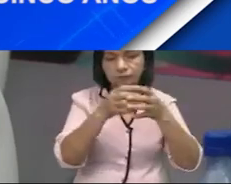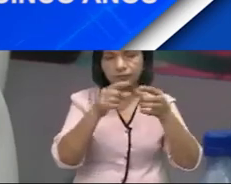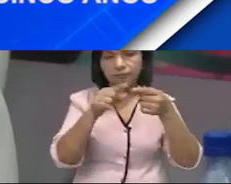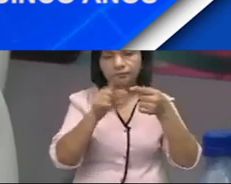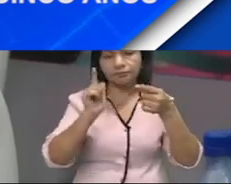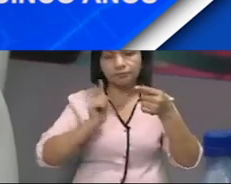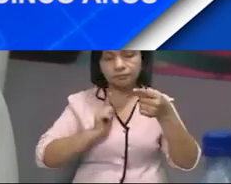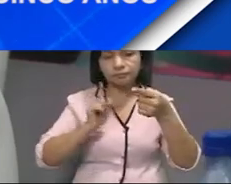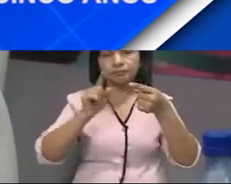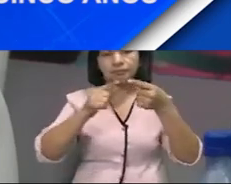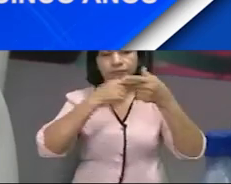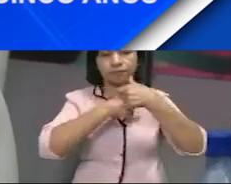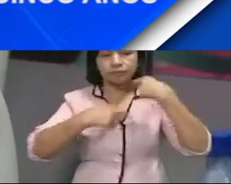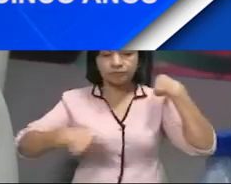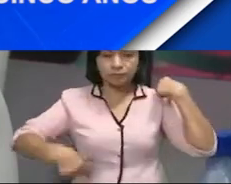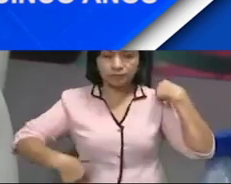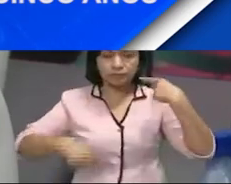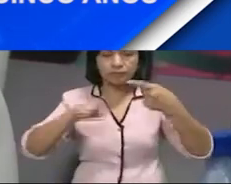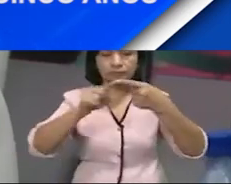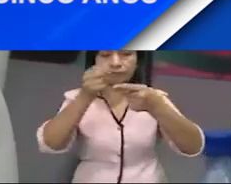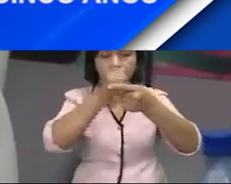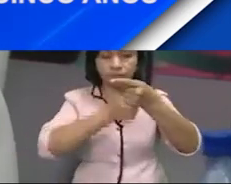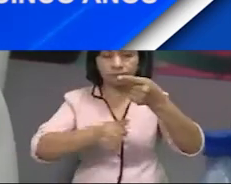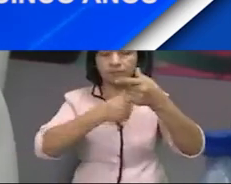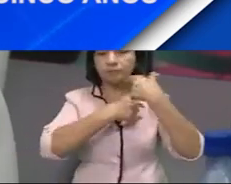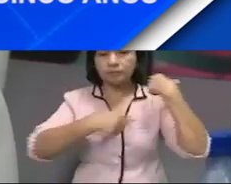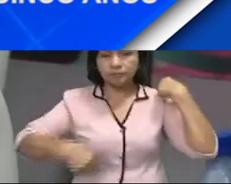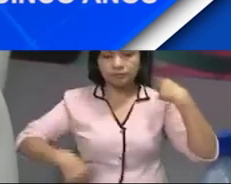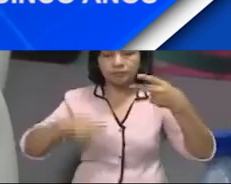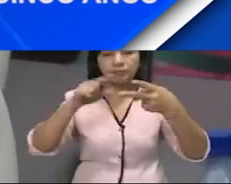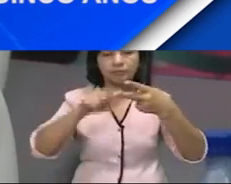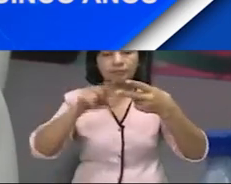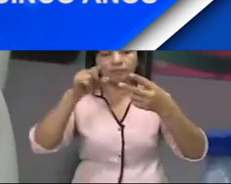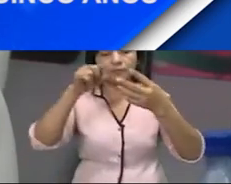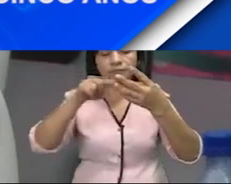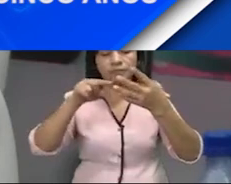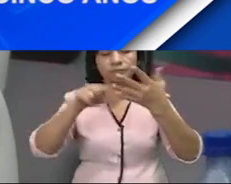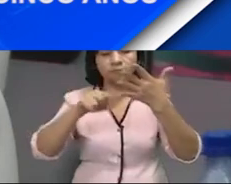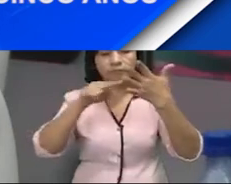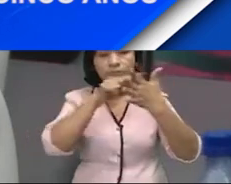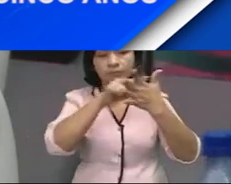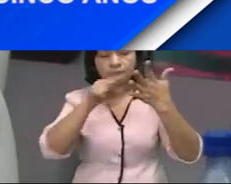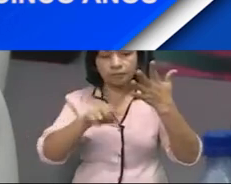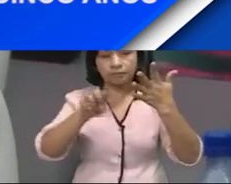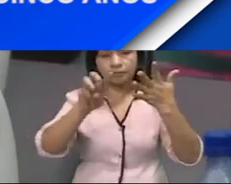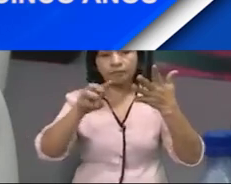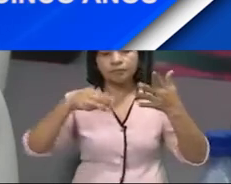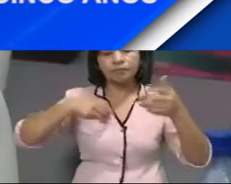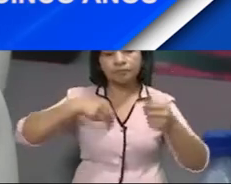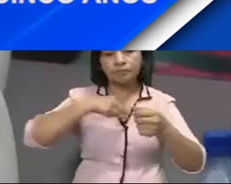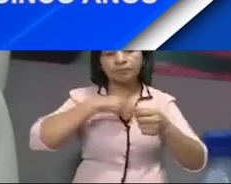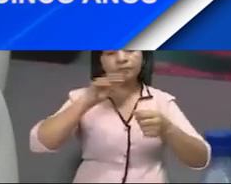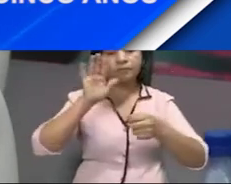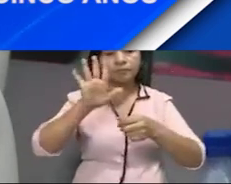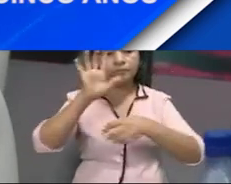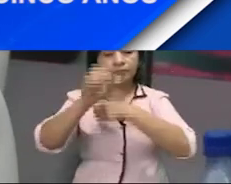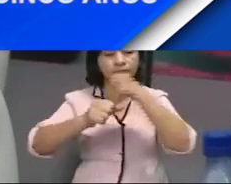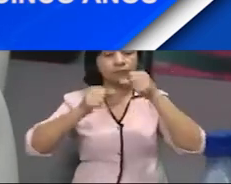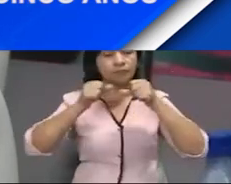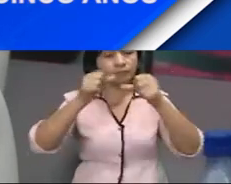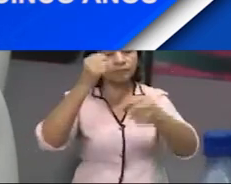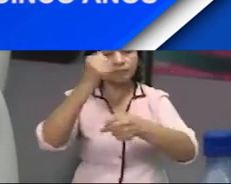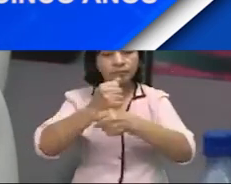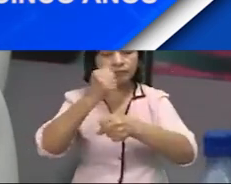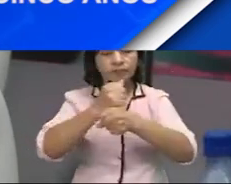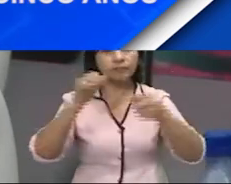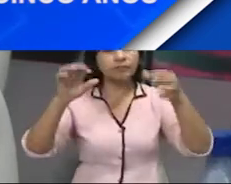que cuenta con un presidente, un vicepresidente y 3 miembros, y durarán 5 años en sus